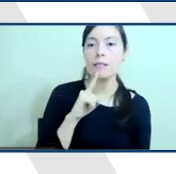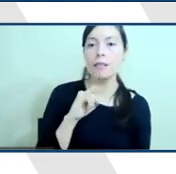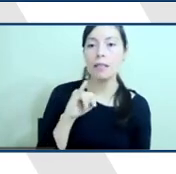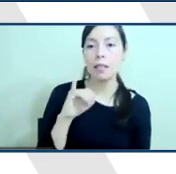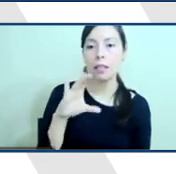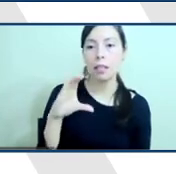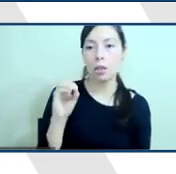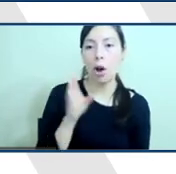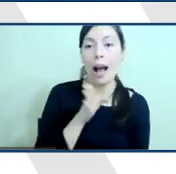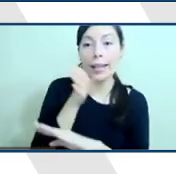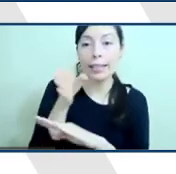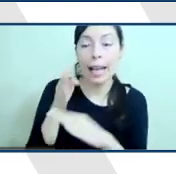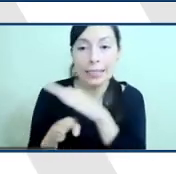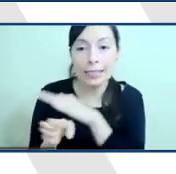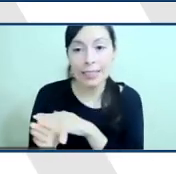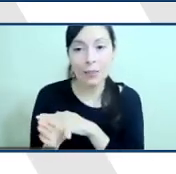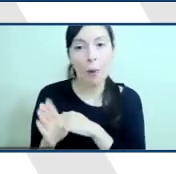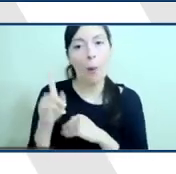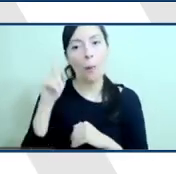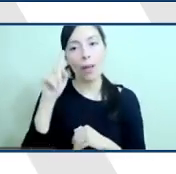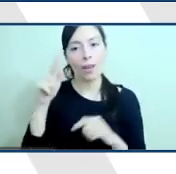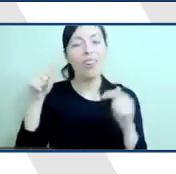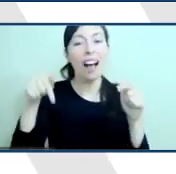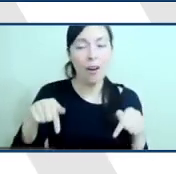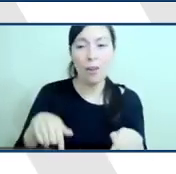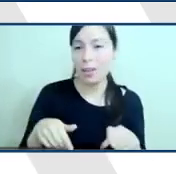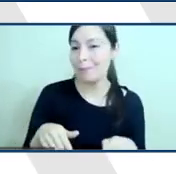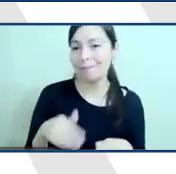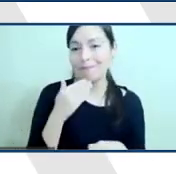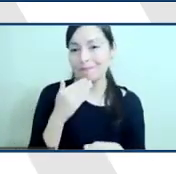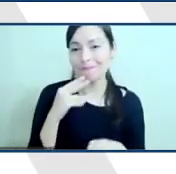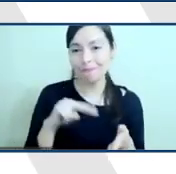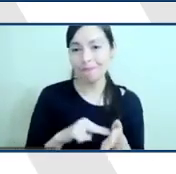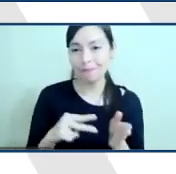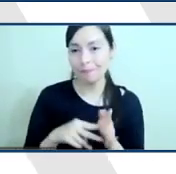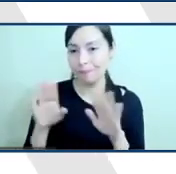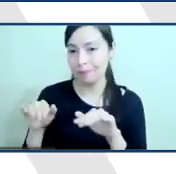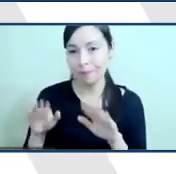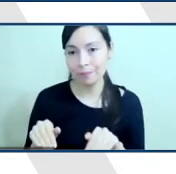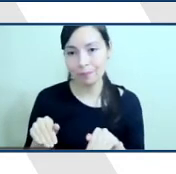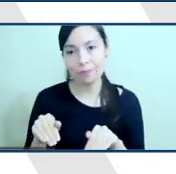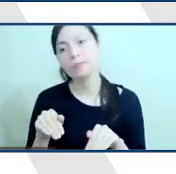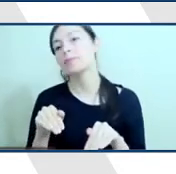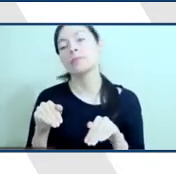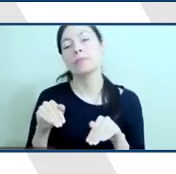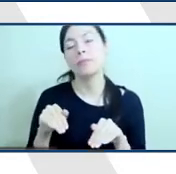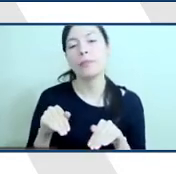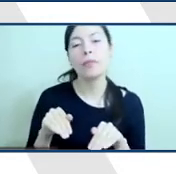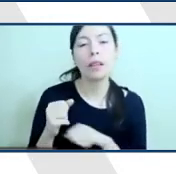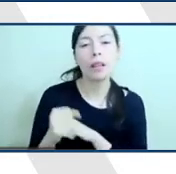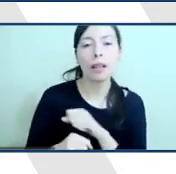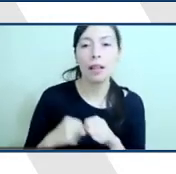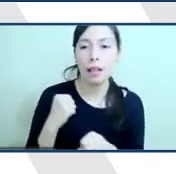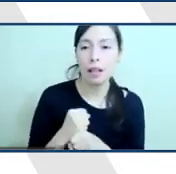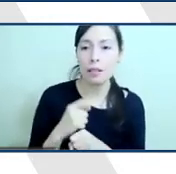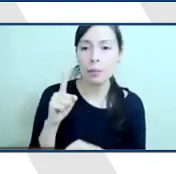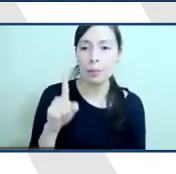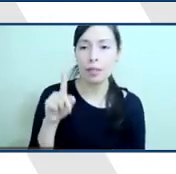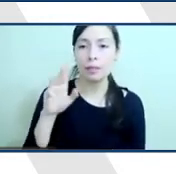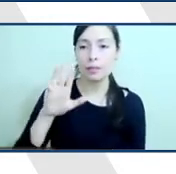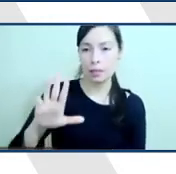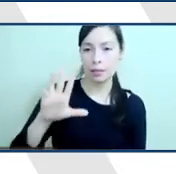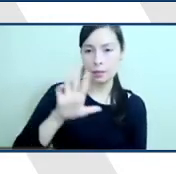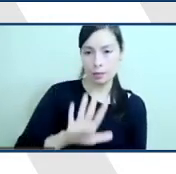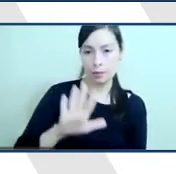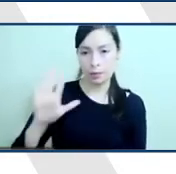hoy. En el caso de la estación que estuvo en Montezuma, ¿verdad? Cerró el año